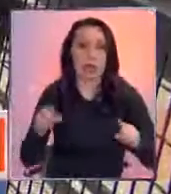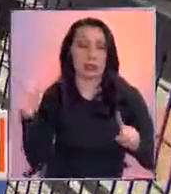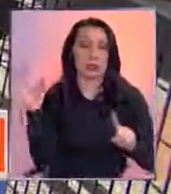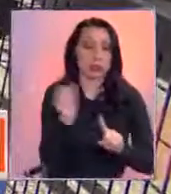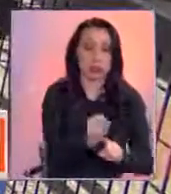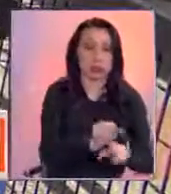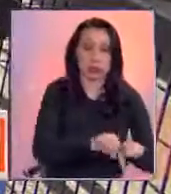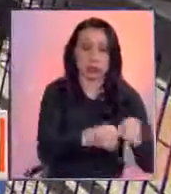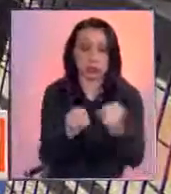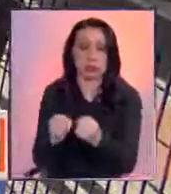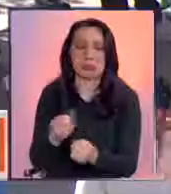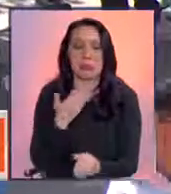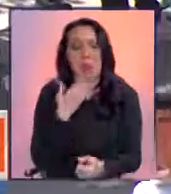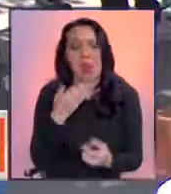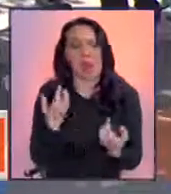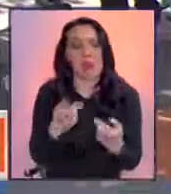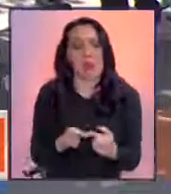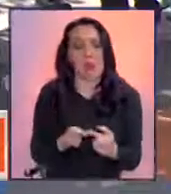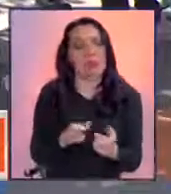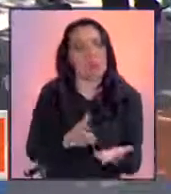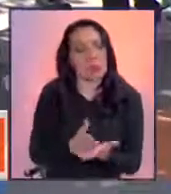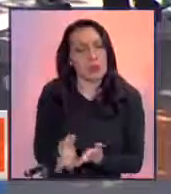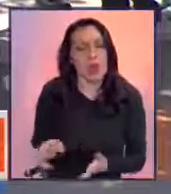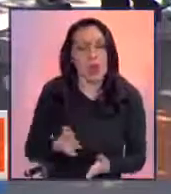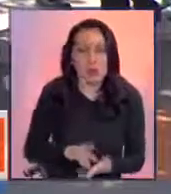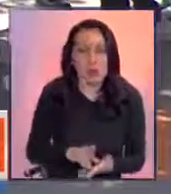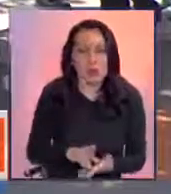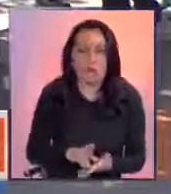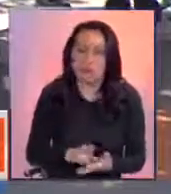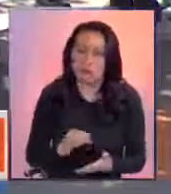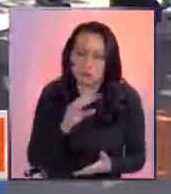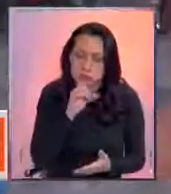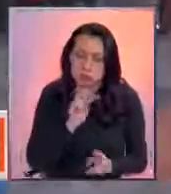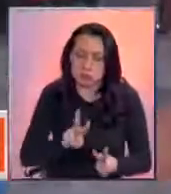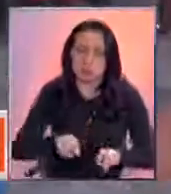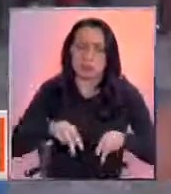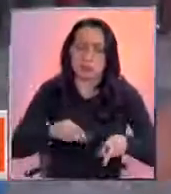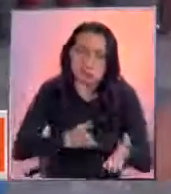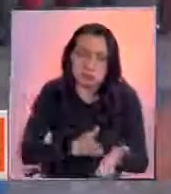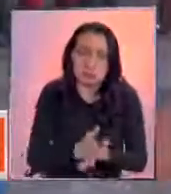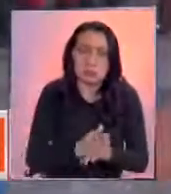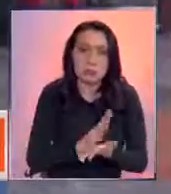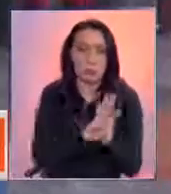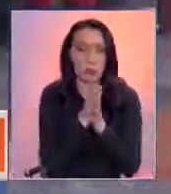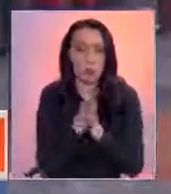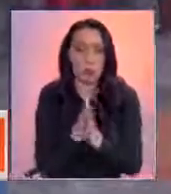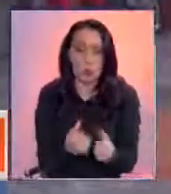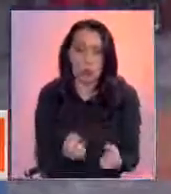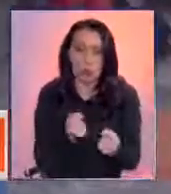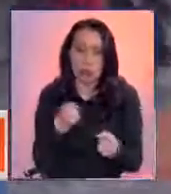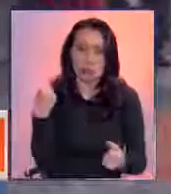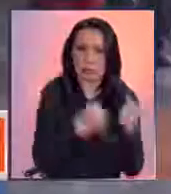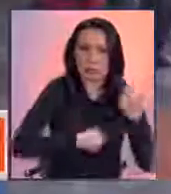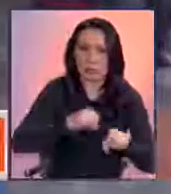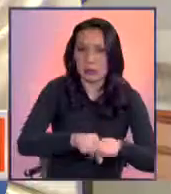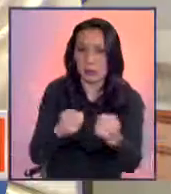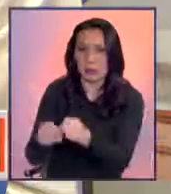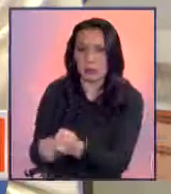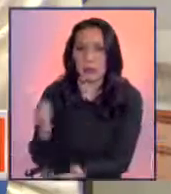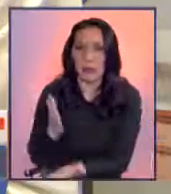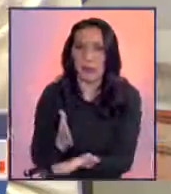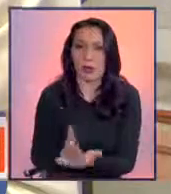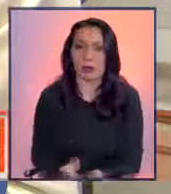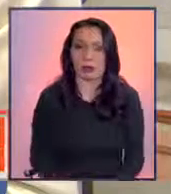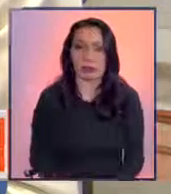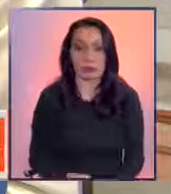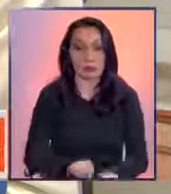tomarán como una oportunidad para empezar de nuevo, aunque todos coinciden, se ensañaron sin motivo con un colegio.